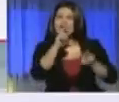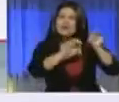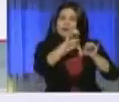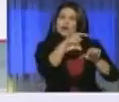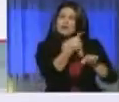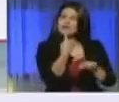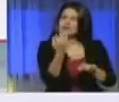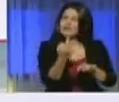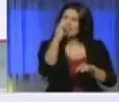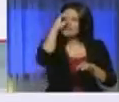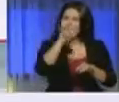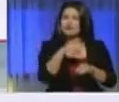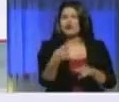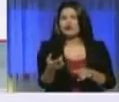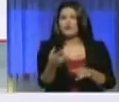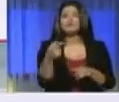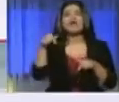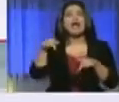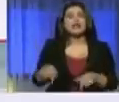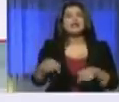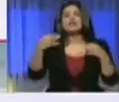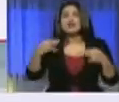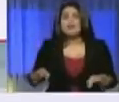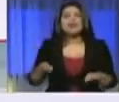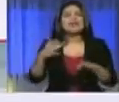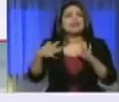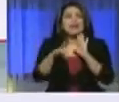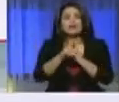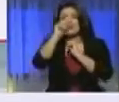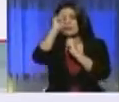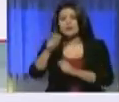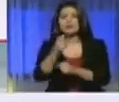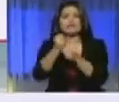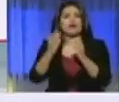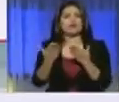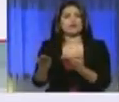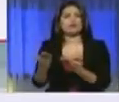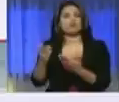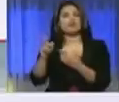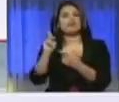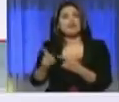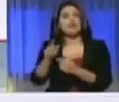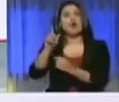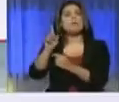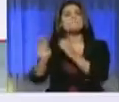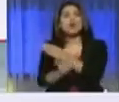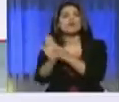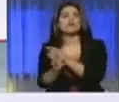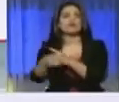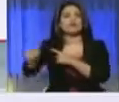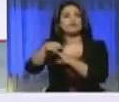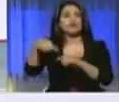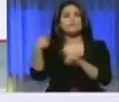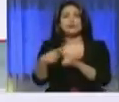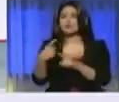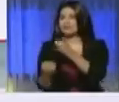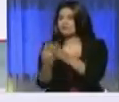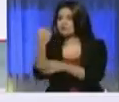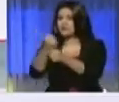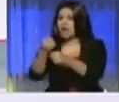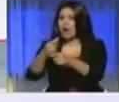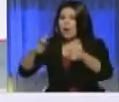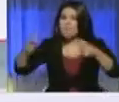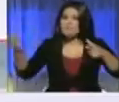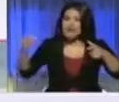derecho al trabajo, estabilidad laboral, creación de empleo y defensa del ingreso de manera